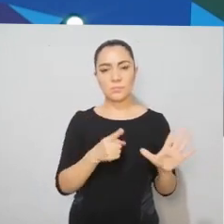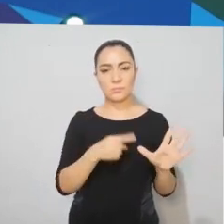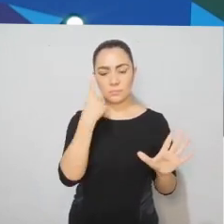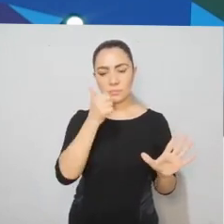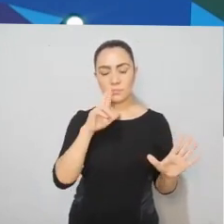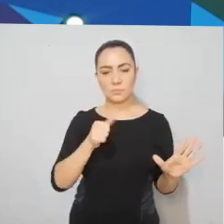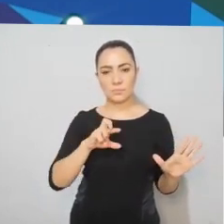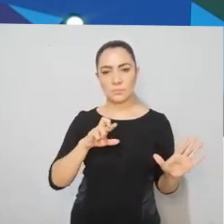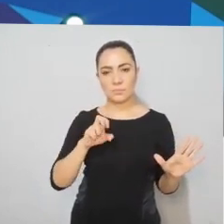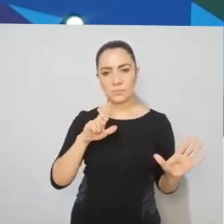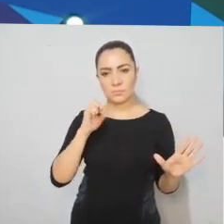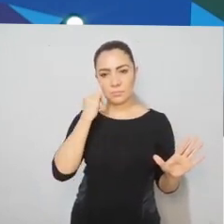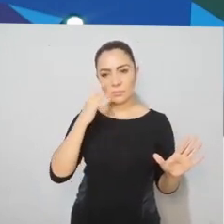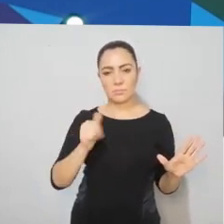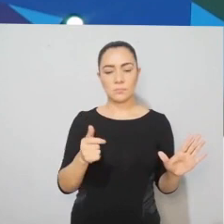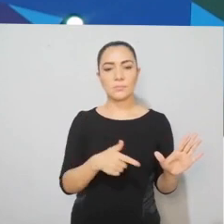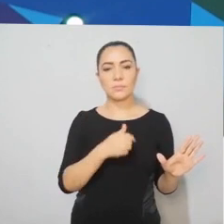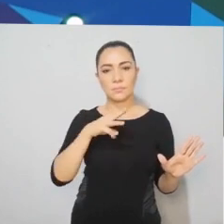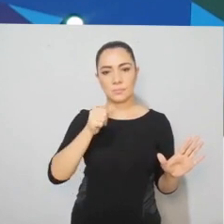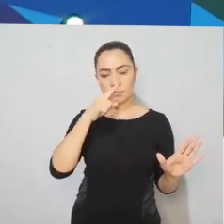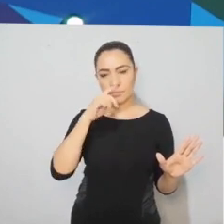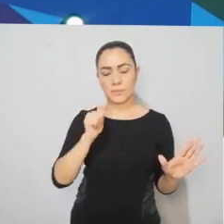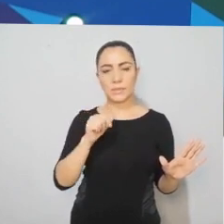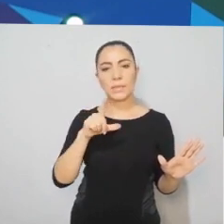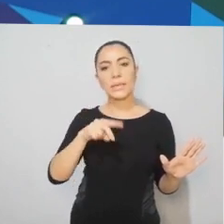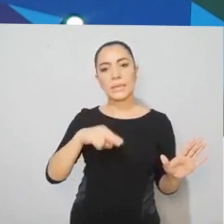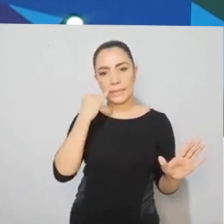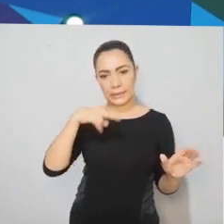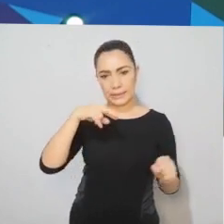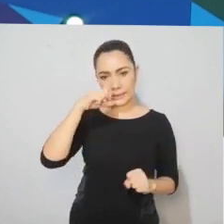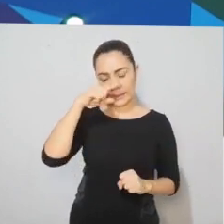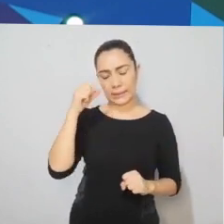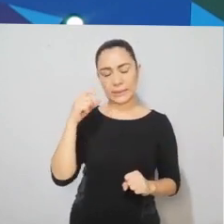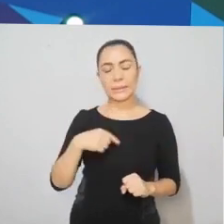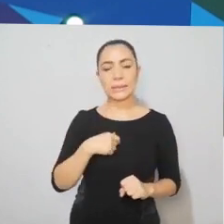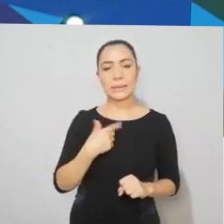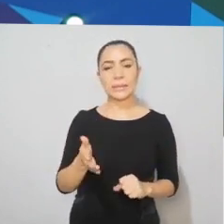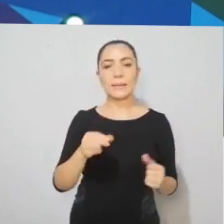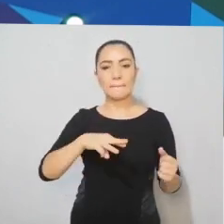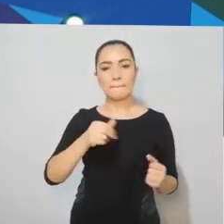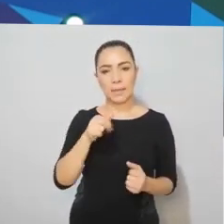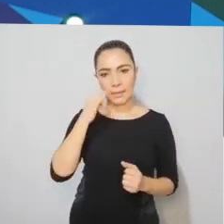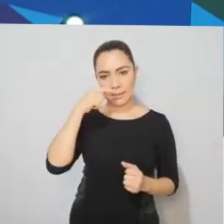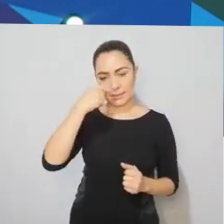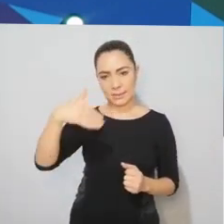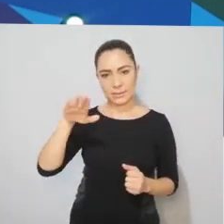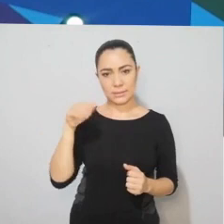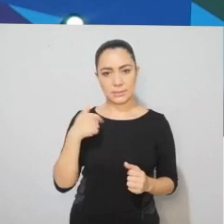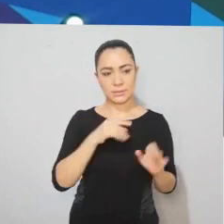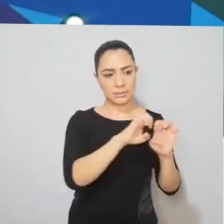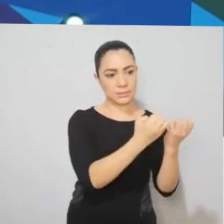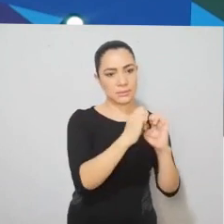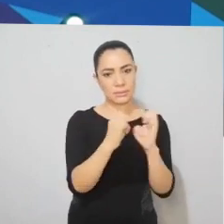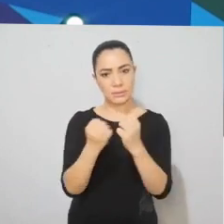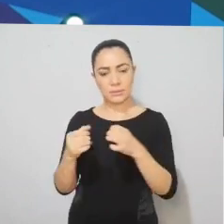Gordillo, Marta Nicté Leoni, Ninet Albures de Bonán, Maritza Pérez Zúñiga y a sus equipos de